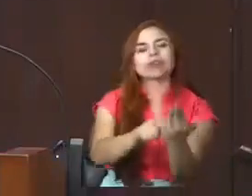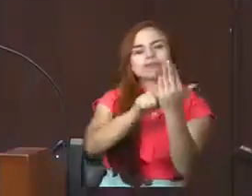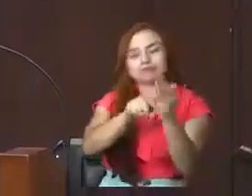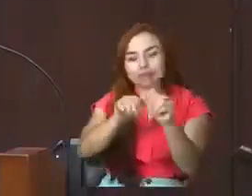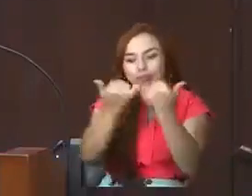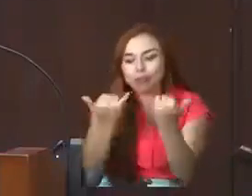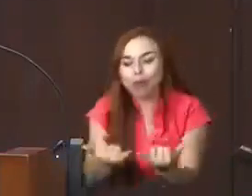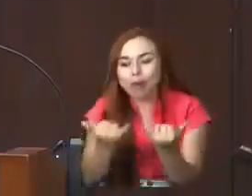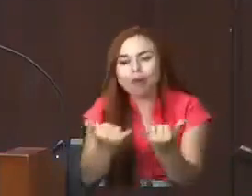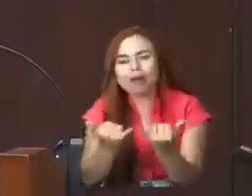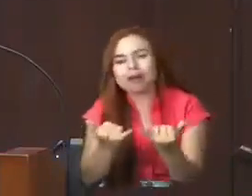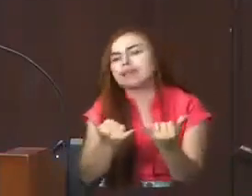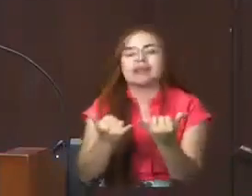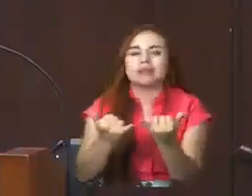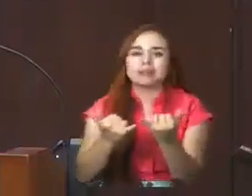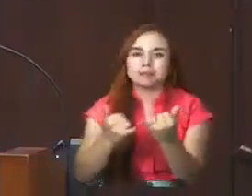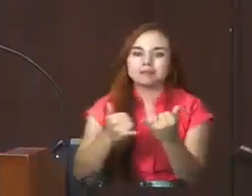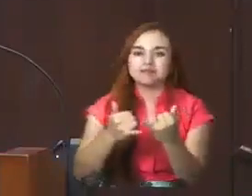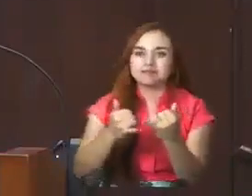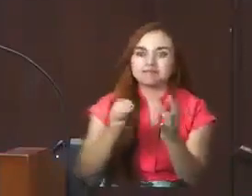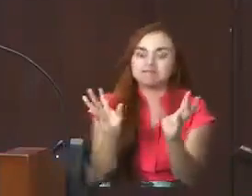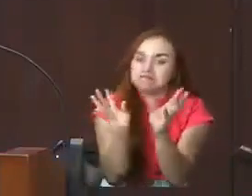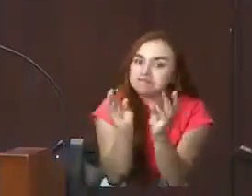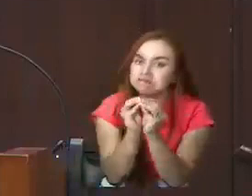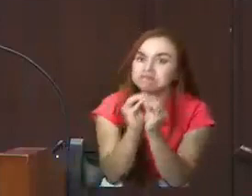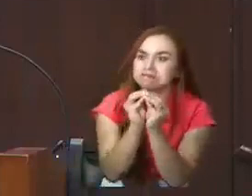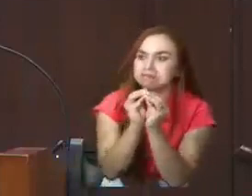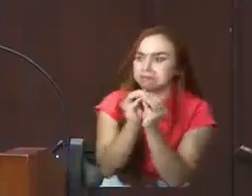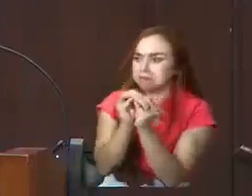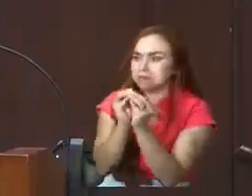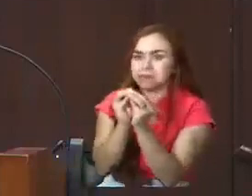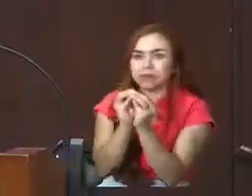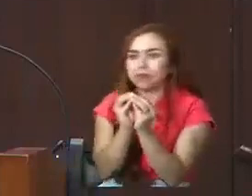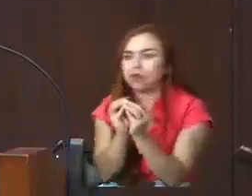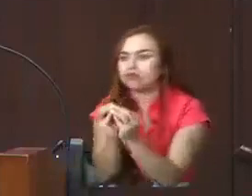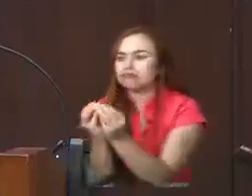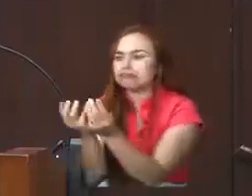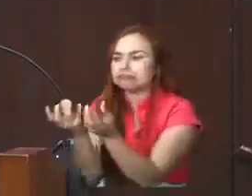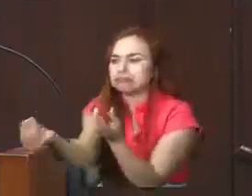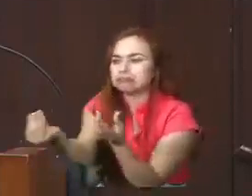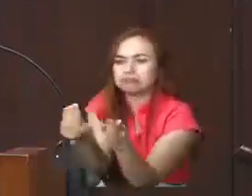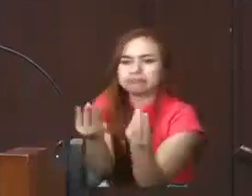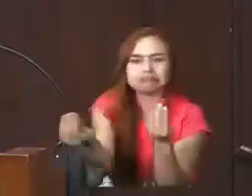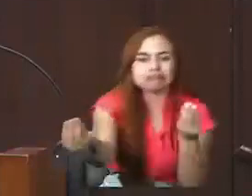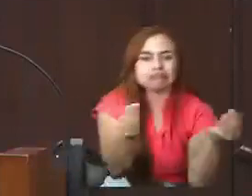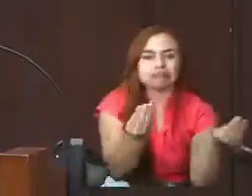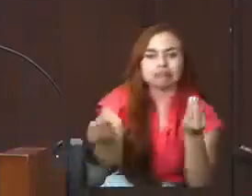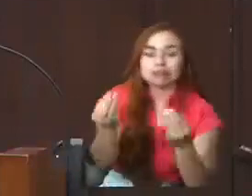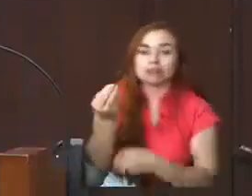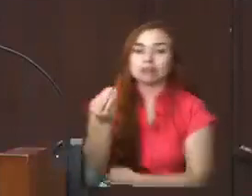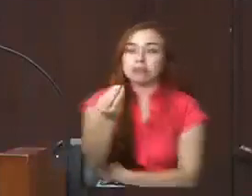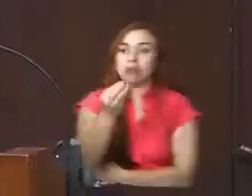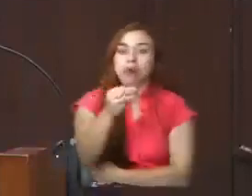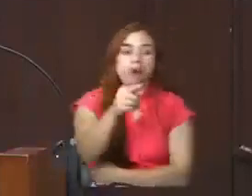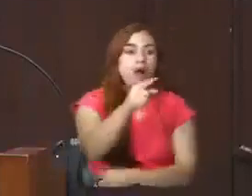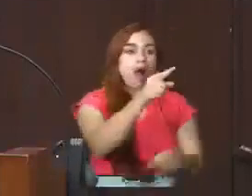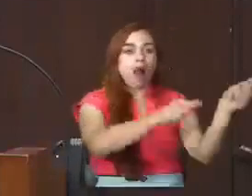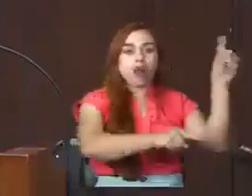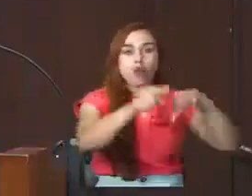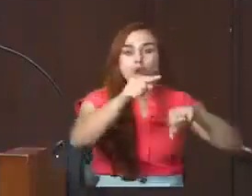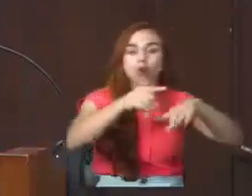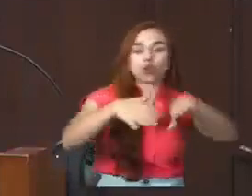las realidades de otros pueblos. No somos partidarios de aceptar la aspirina que usan otros pueblos para remediar